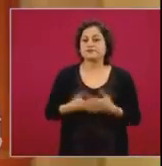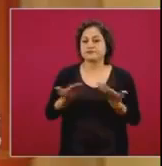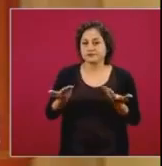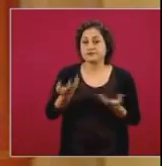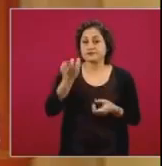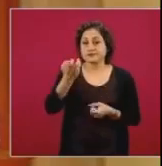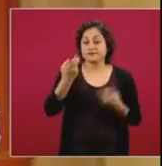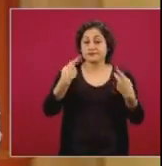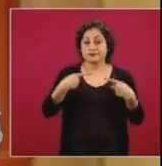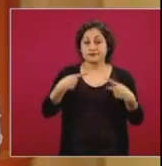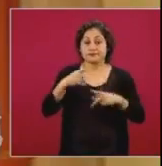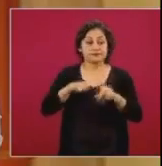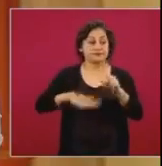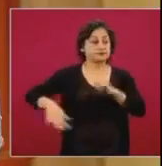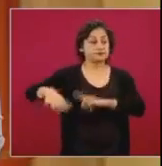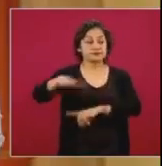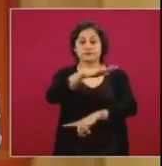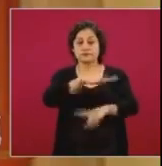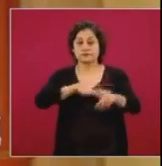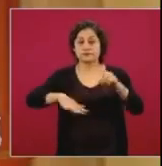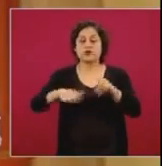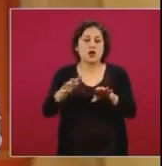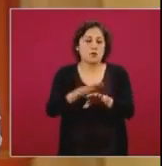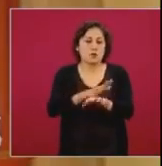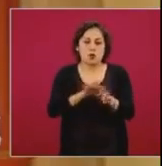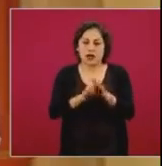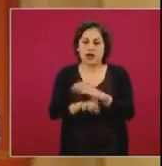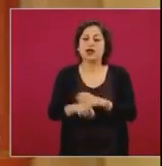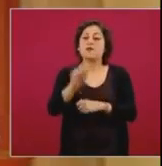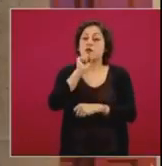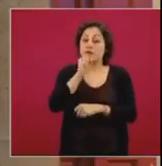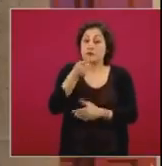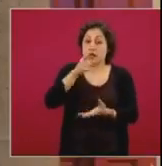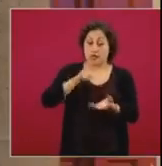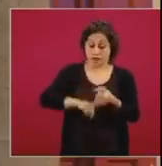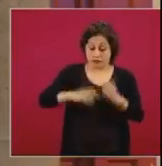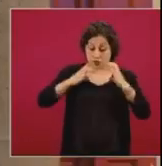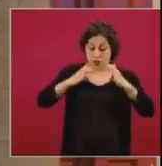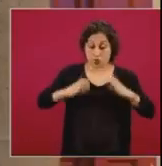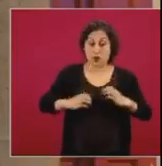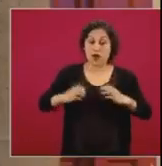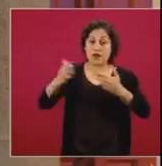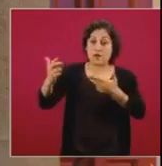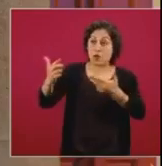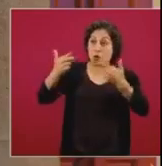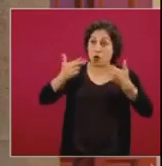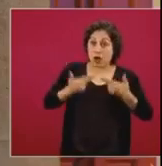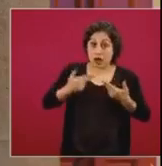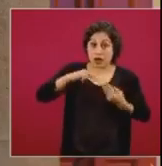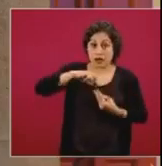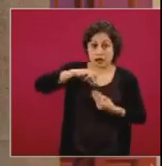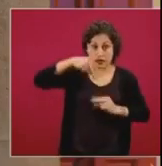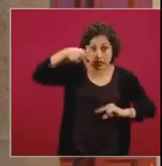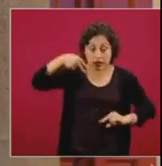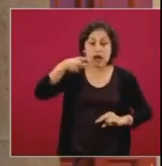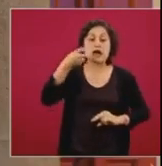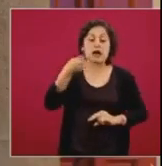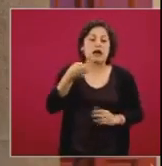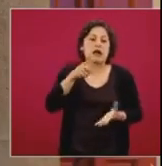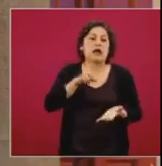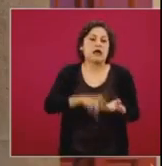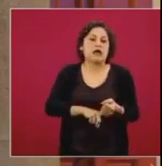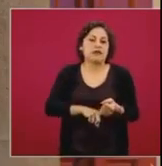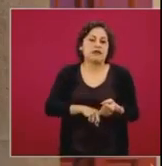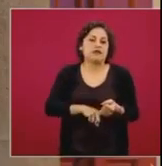medio, si tenemos factores genéticos, porque también influyen en eso, factores genéticos que básicamente tienen que ver con